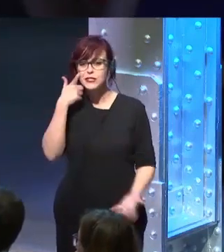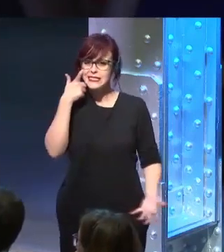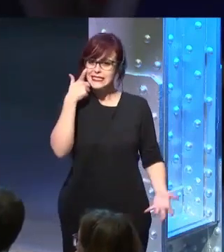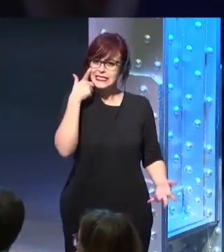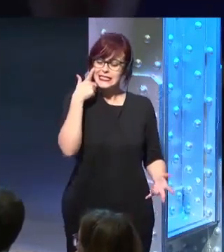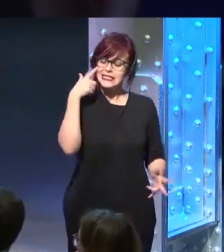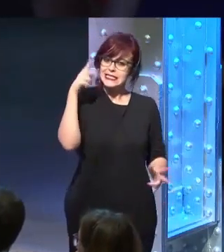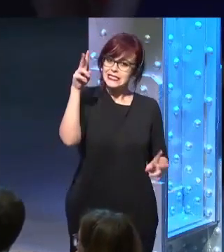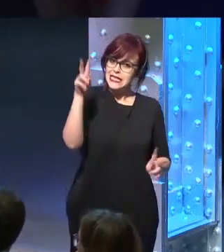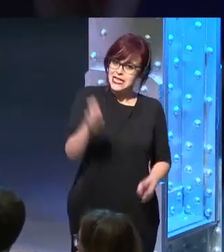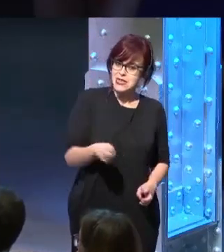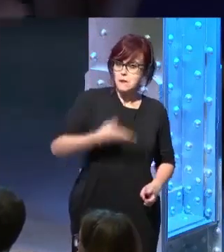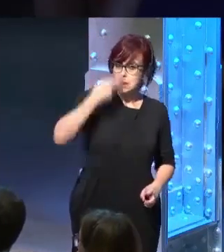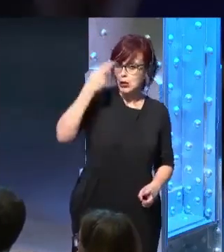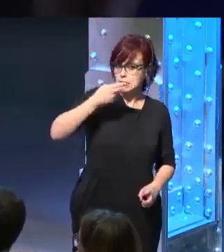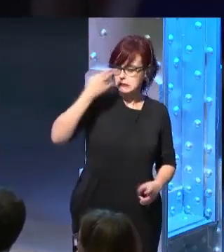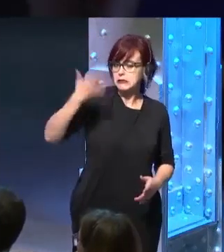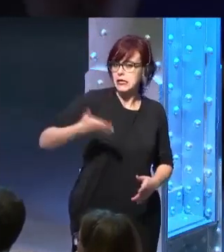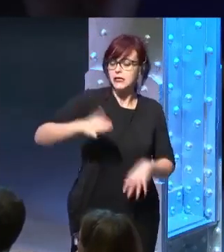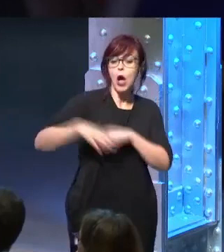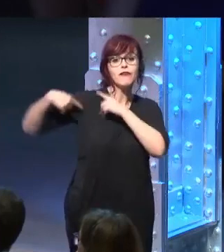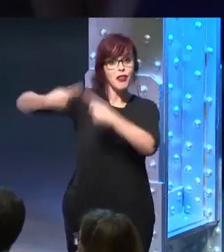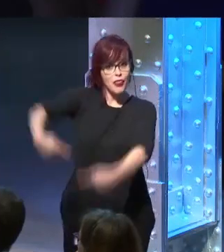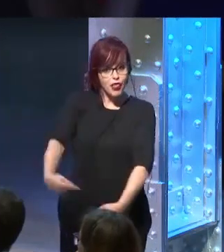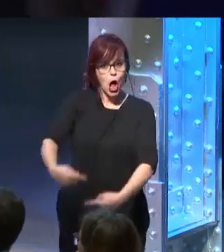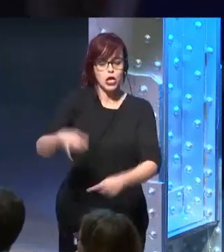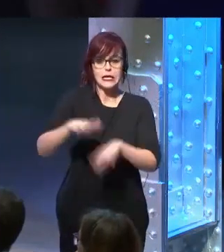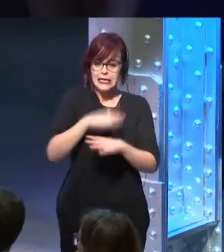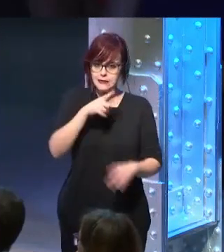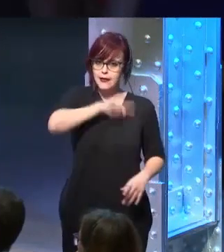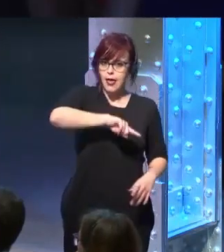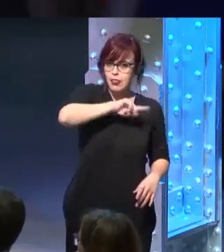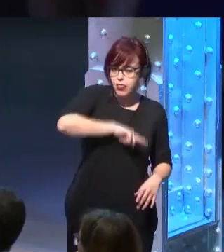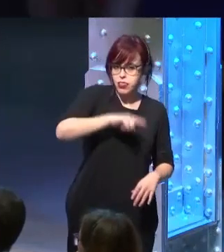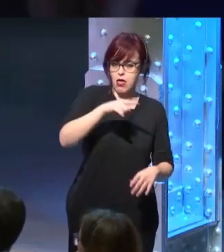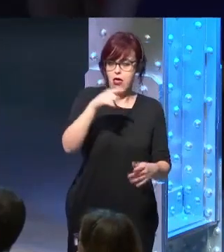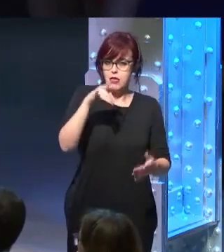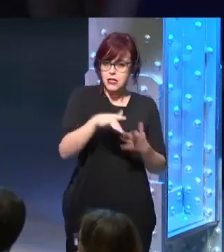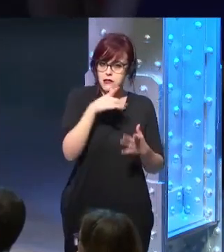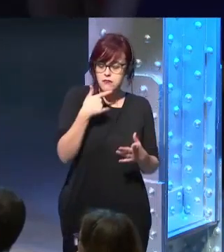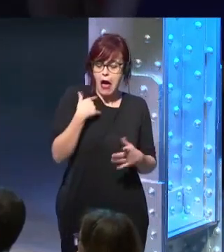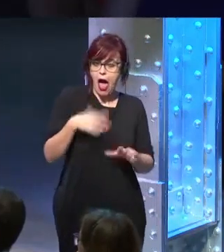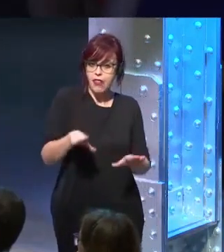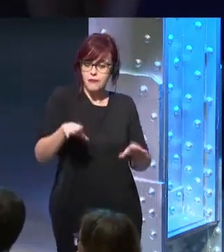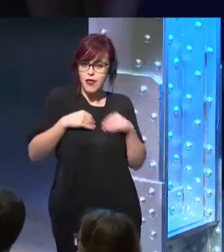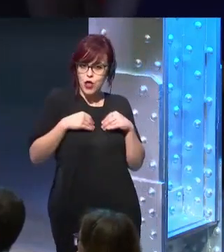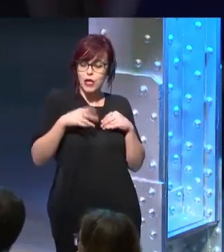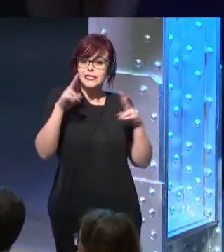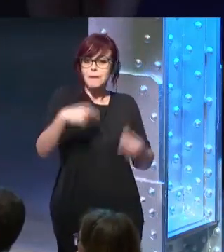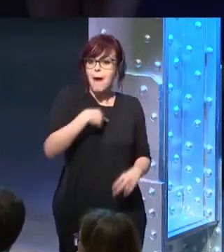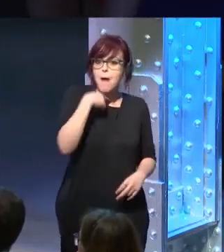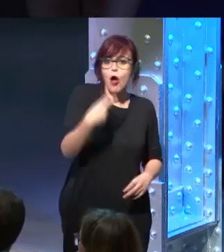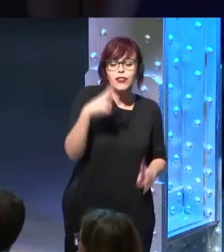impacto en nuestras propias tradiciones, nuestras propias convicciones y nuestras propias asunciones sobre las voces de